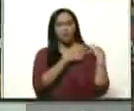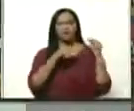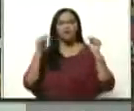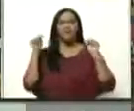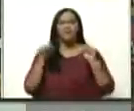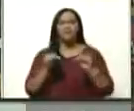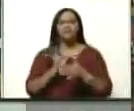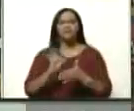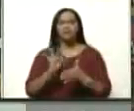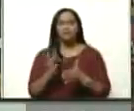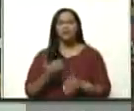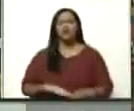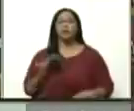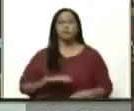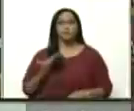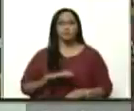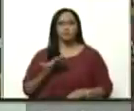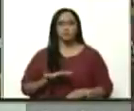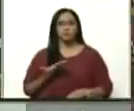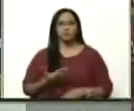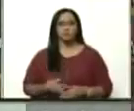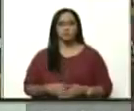de esa función tan importante.